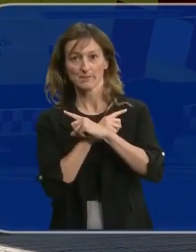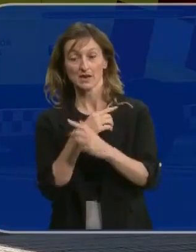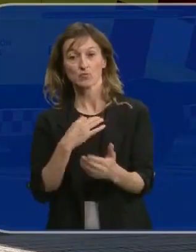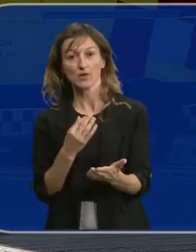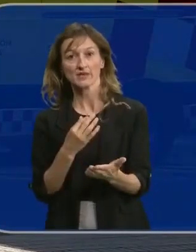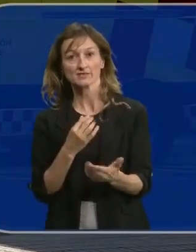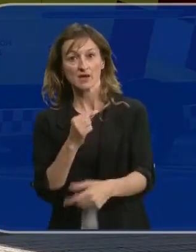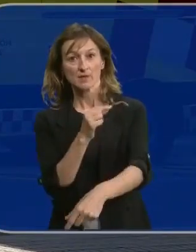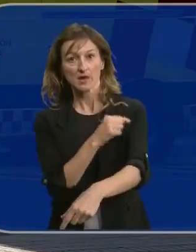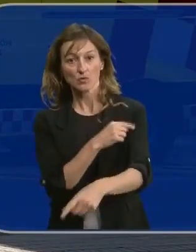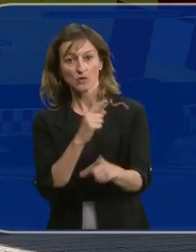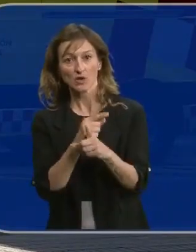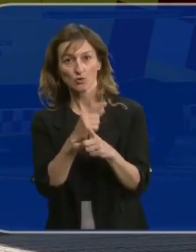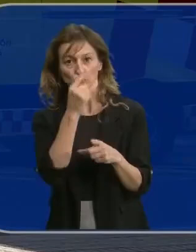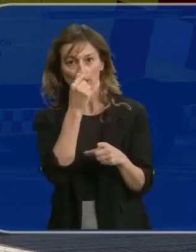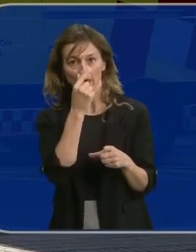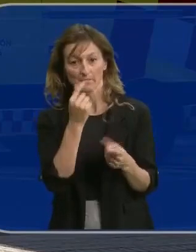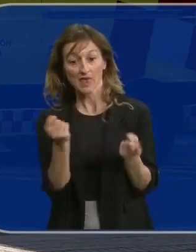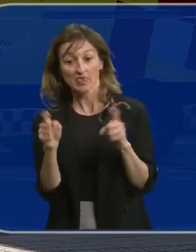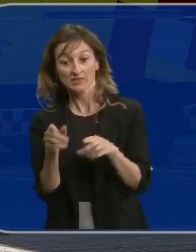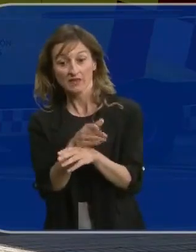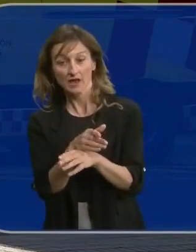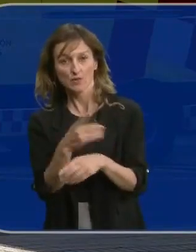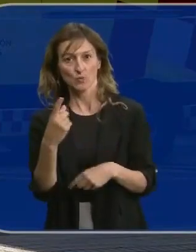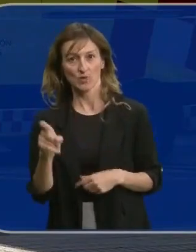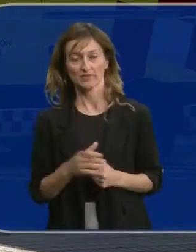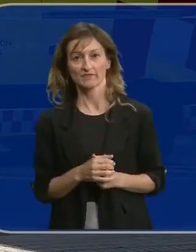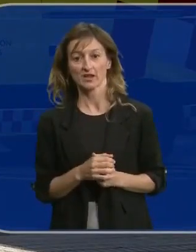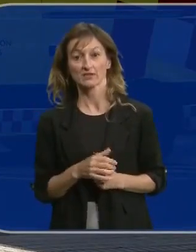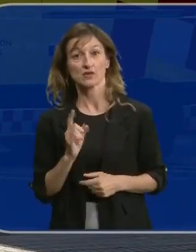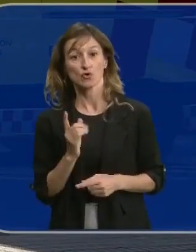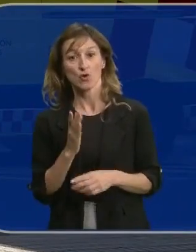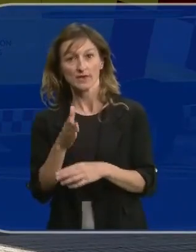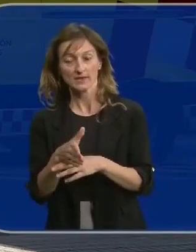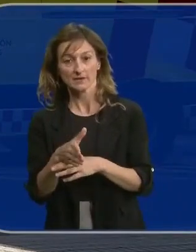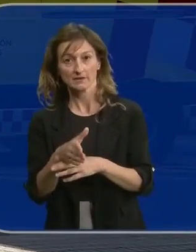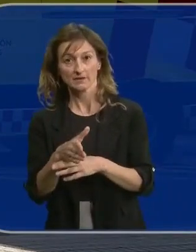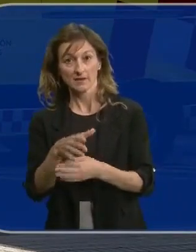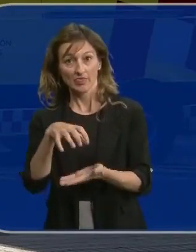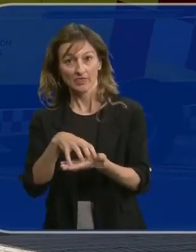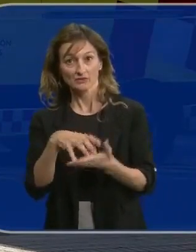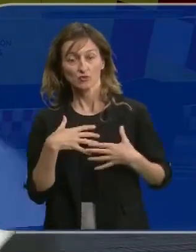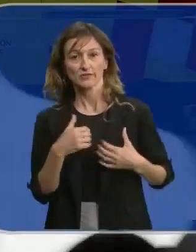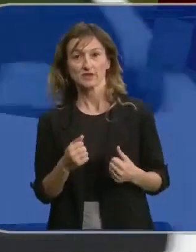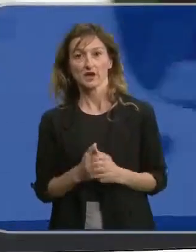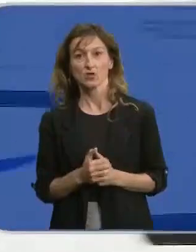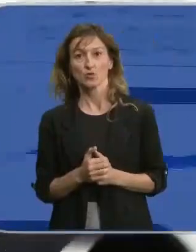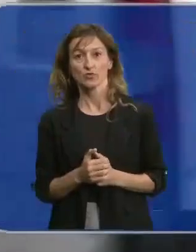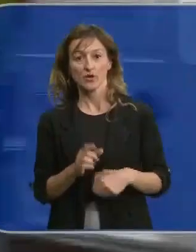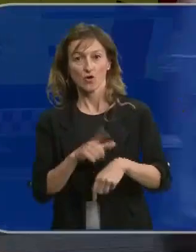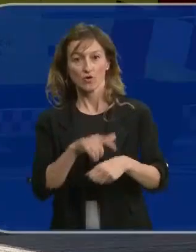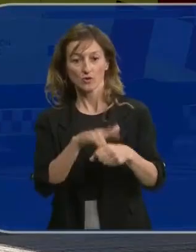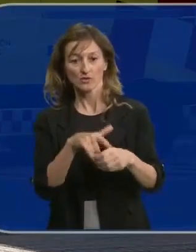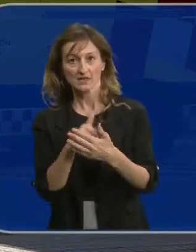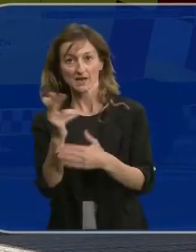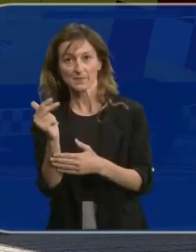podremos recibir la vacuna contra la grip sin necesidad de cita previa simplemente acudiendo a nuestro centro de salud habitual en el horario